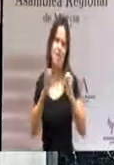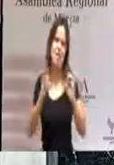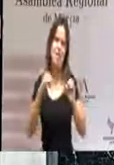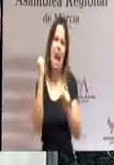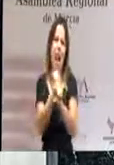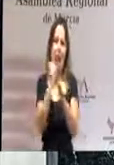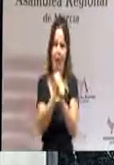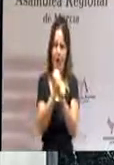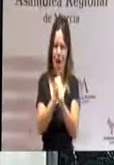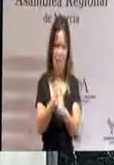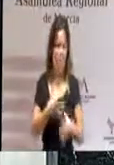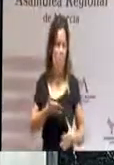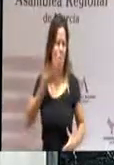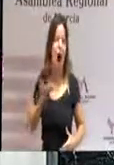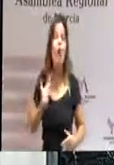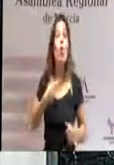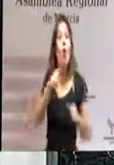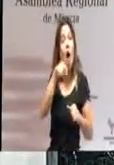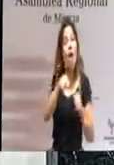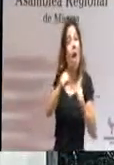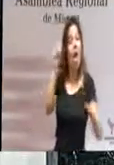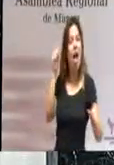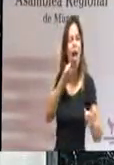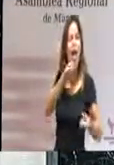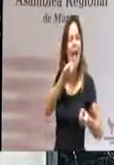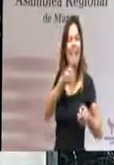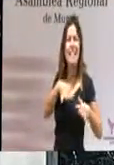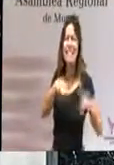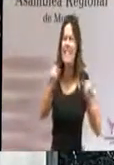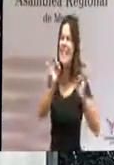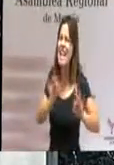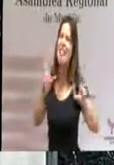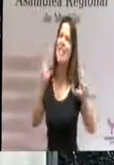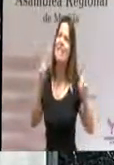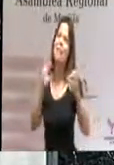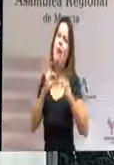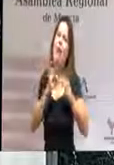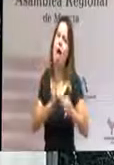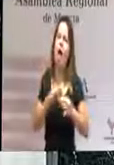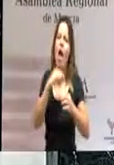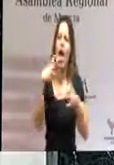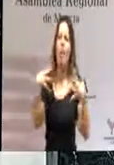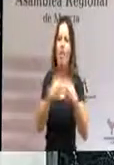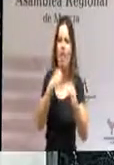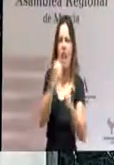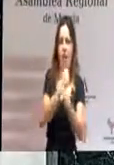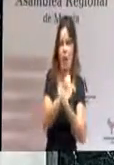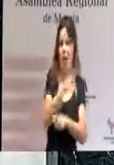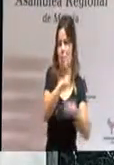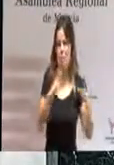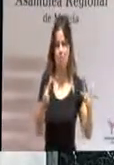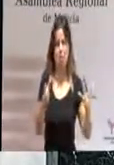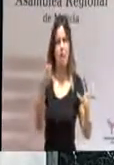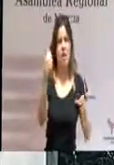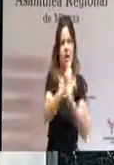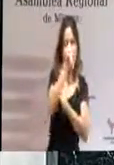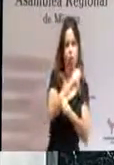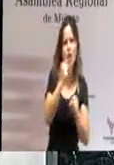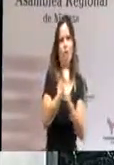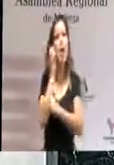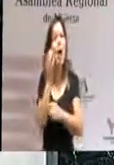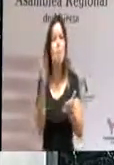una sola mención en su discurso de ayer a los accidentes laborales, a los trabajadores y a las trabajadoras muertas este año de su